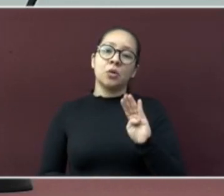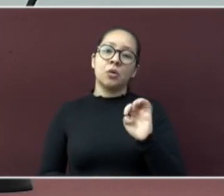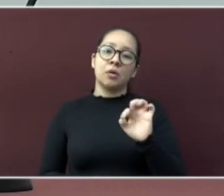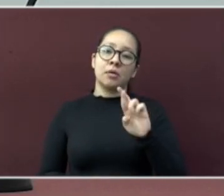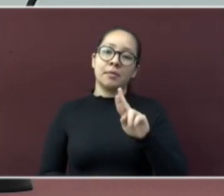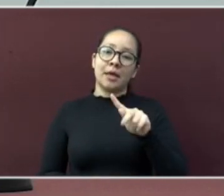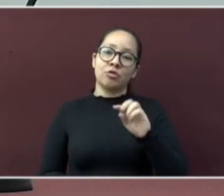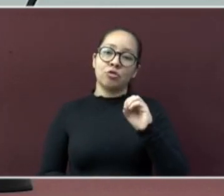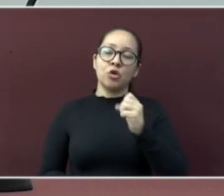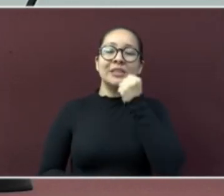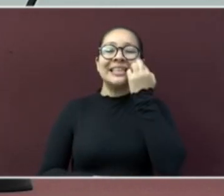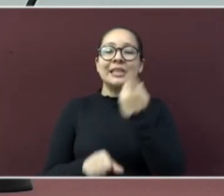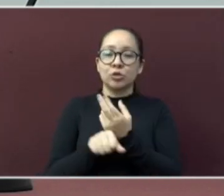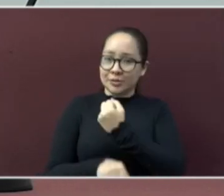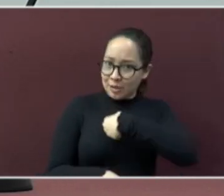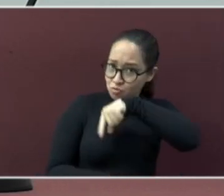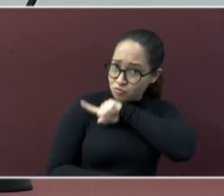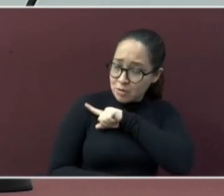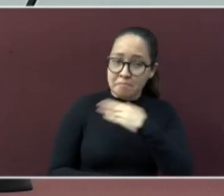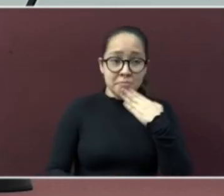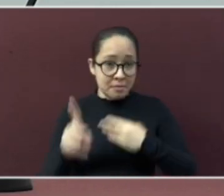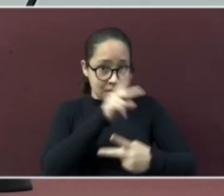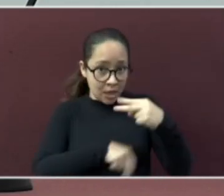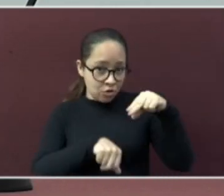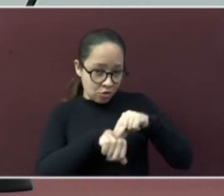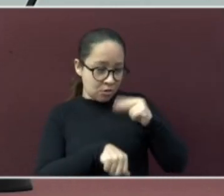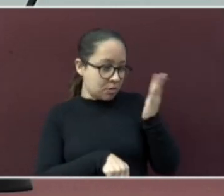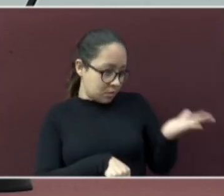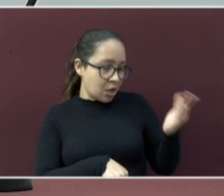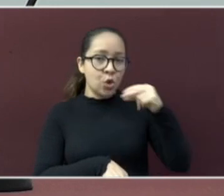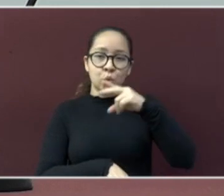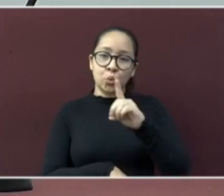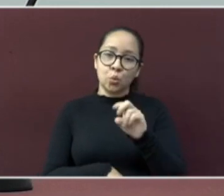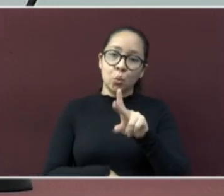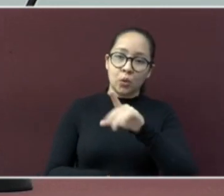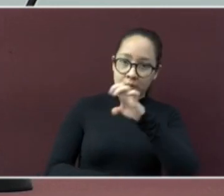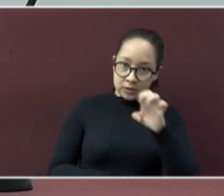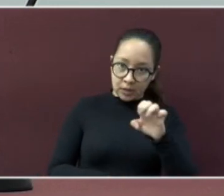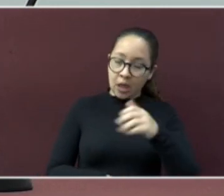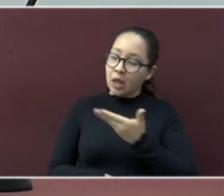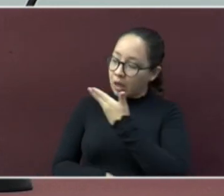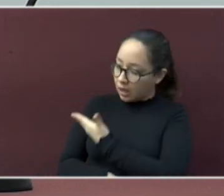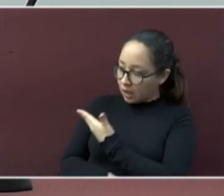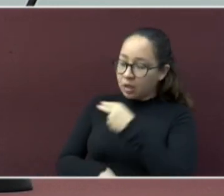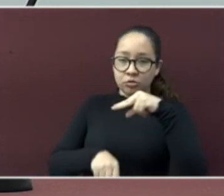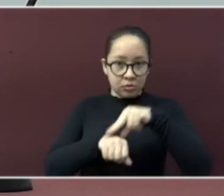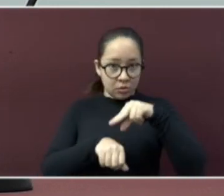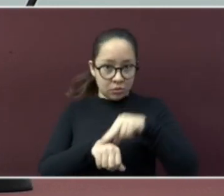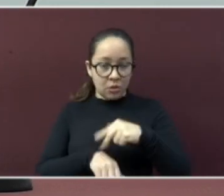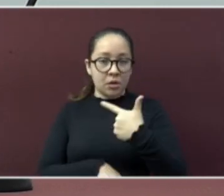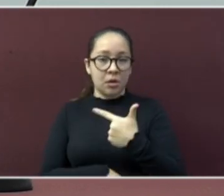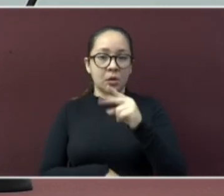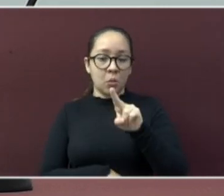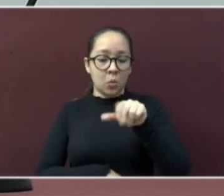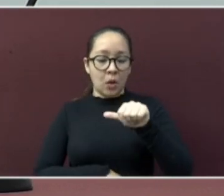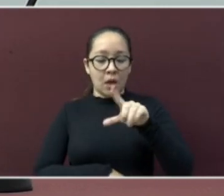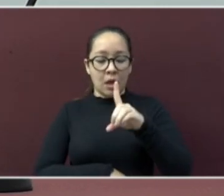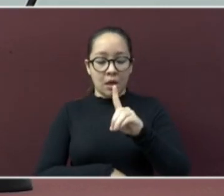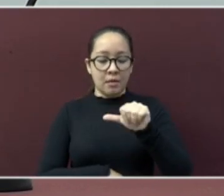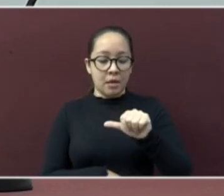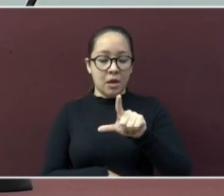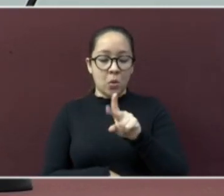secretario de salud doy la bienvenida a las doctoras dulce maría espejo guevara y guadalupe díaz del castillo flores